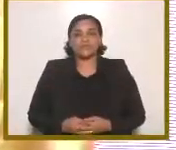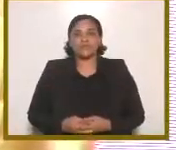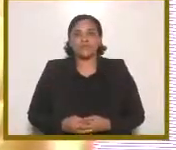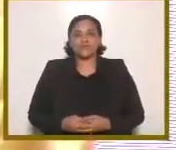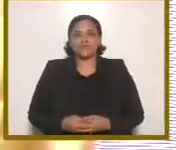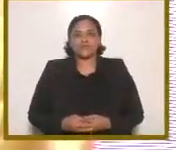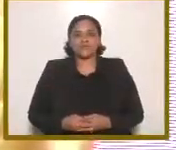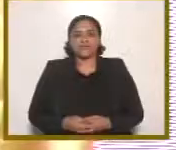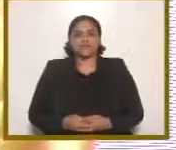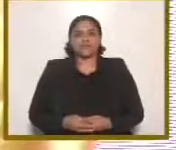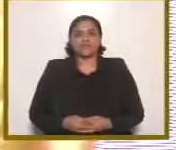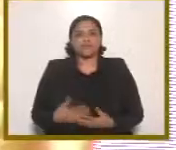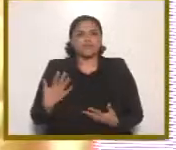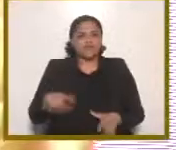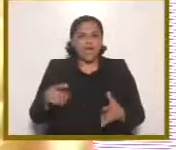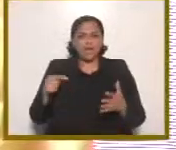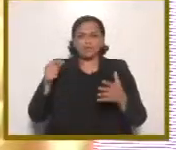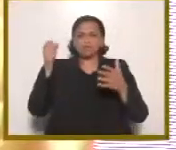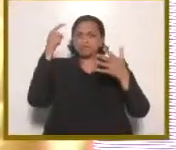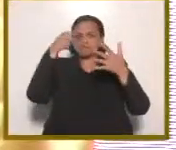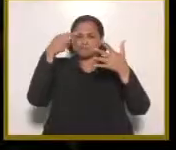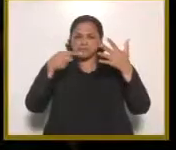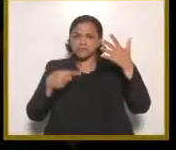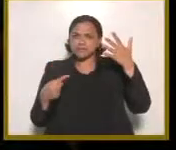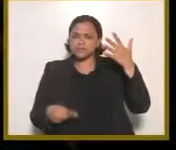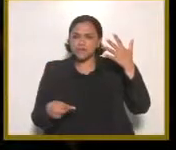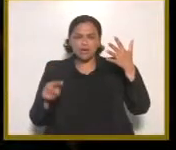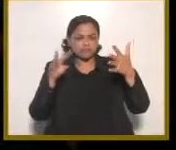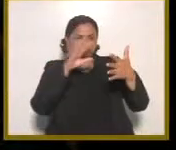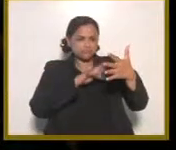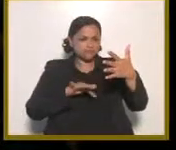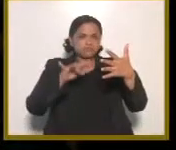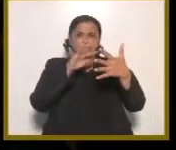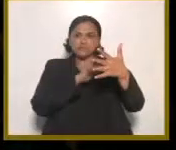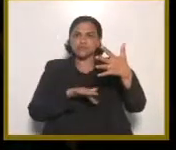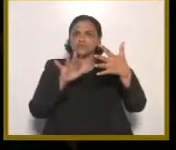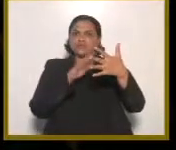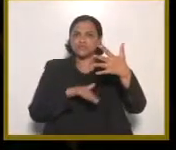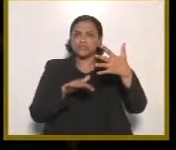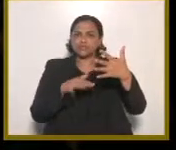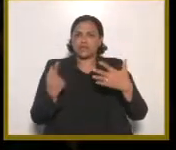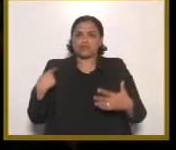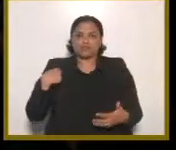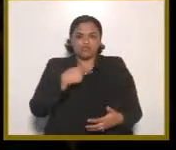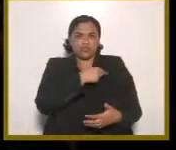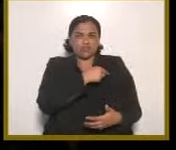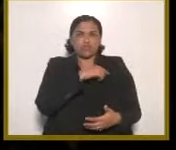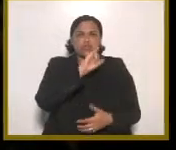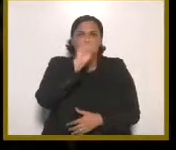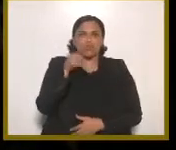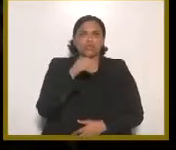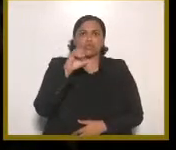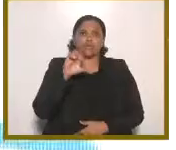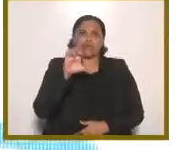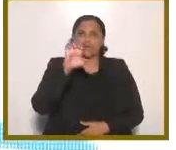atinados considerandos, el Pleno de la Junta Central Electoral asume y se compromete